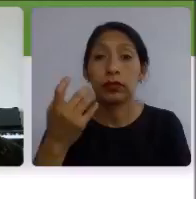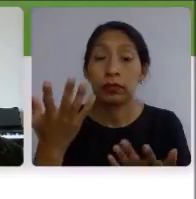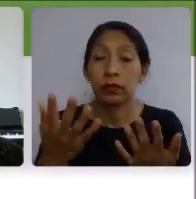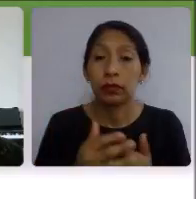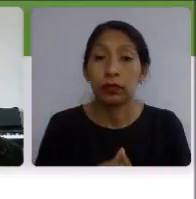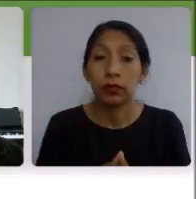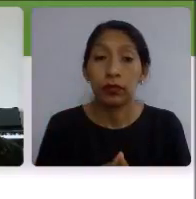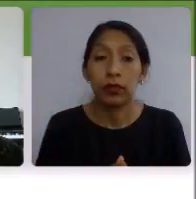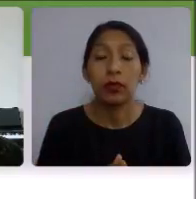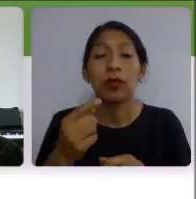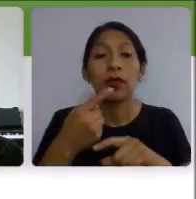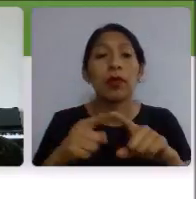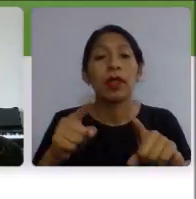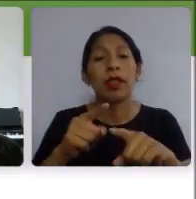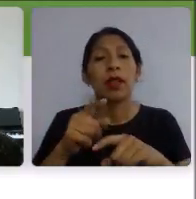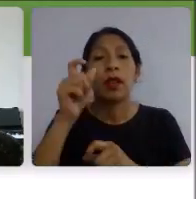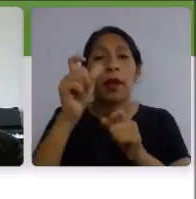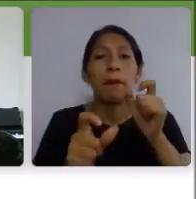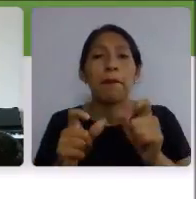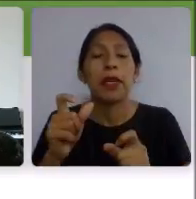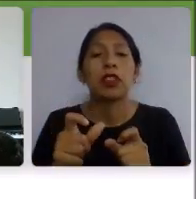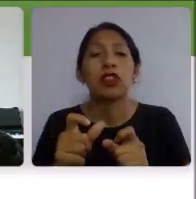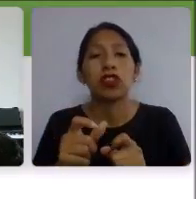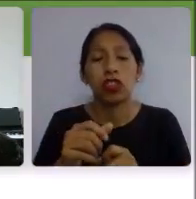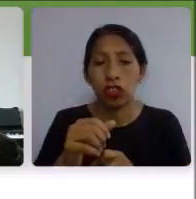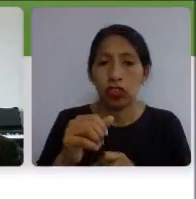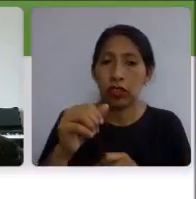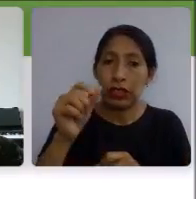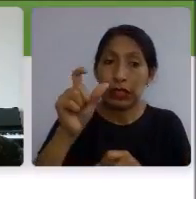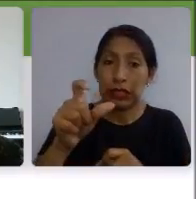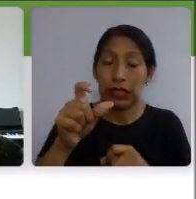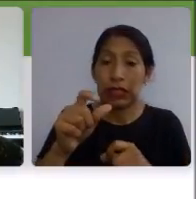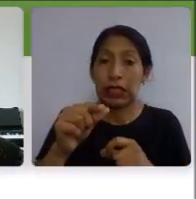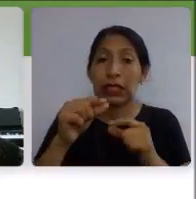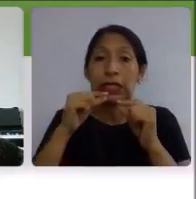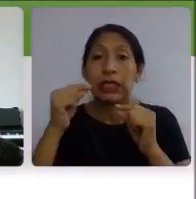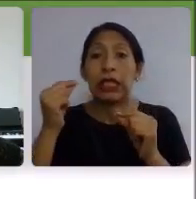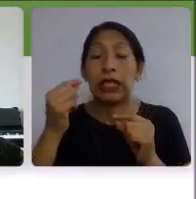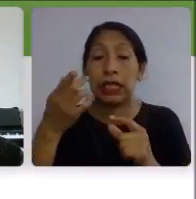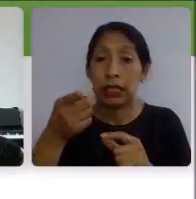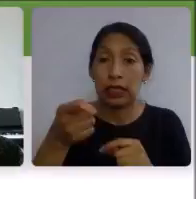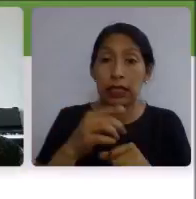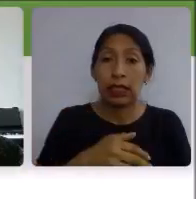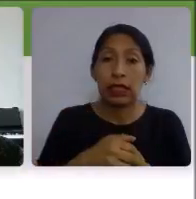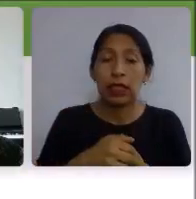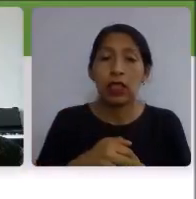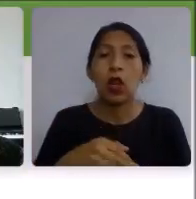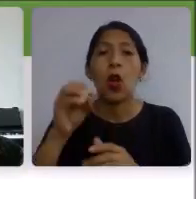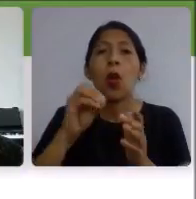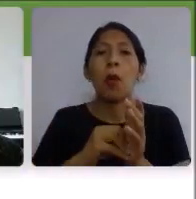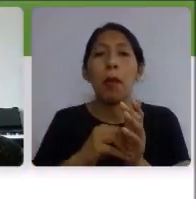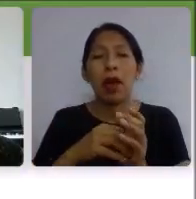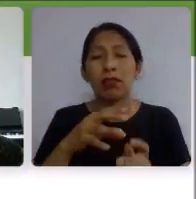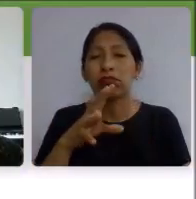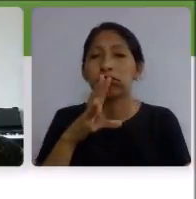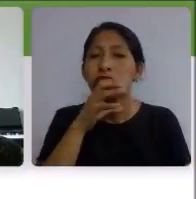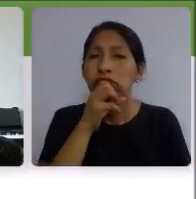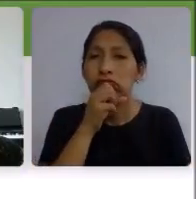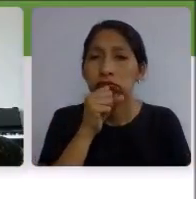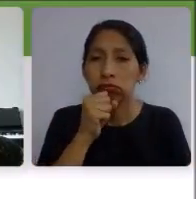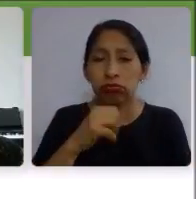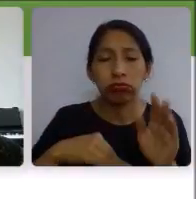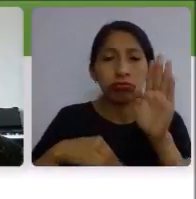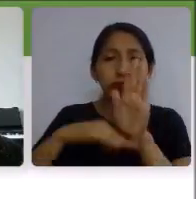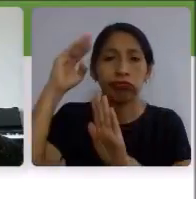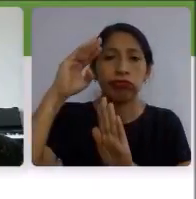de los ingleses, los más perjudicados en estos hábitos de viaje lo sufrieron aparentemente los más adultos,